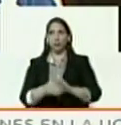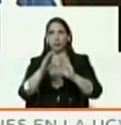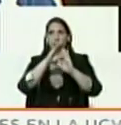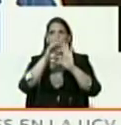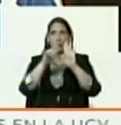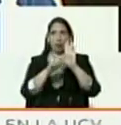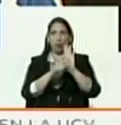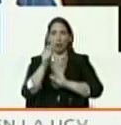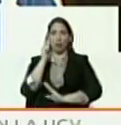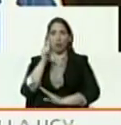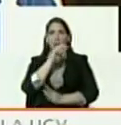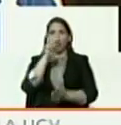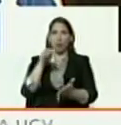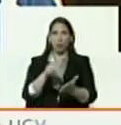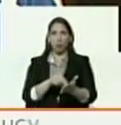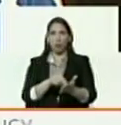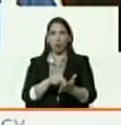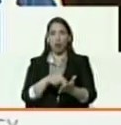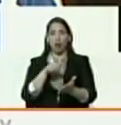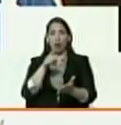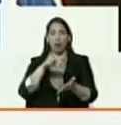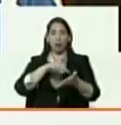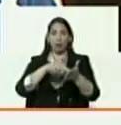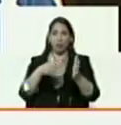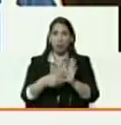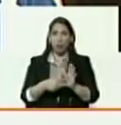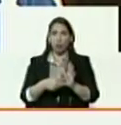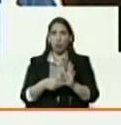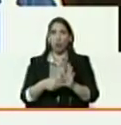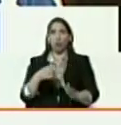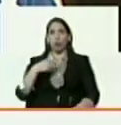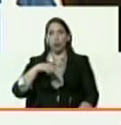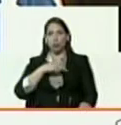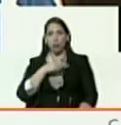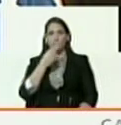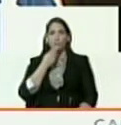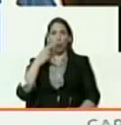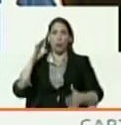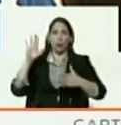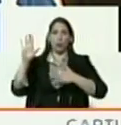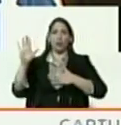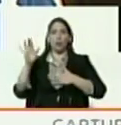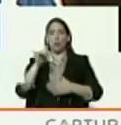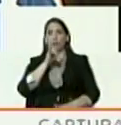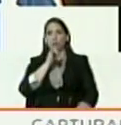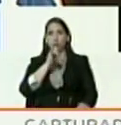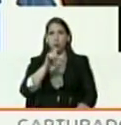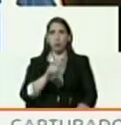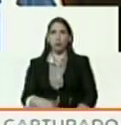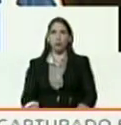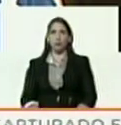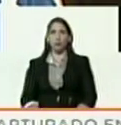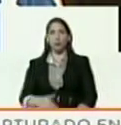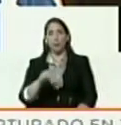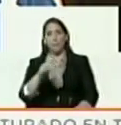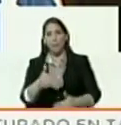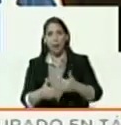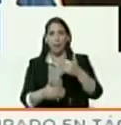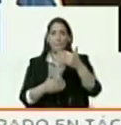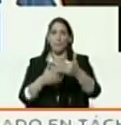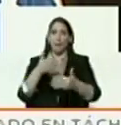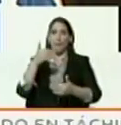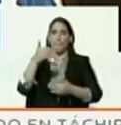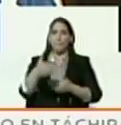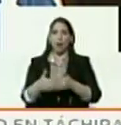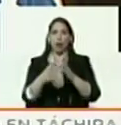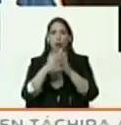Constitución Nacional. En este sentido, nos comprometemos a informar paso a paso a todo